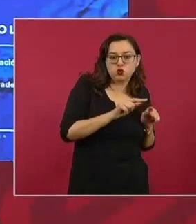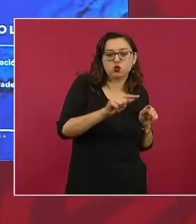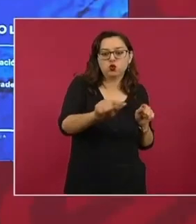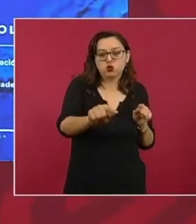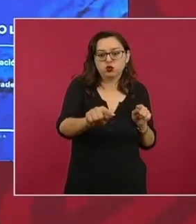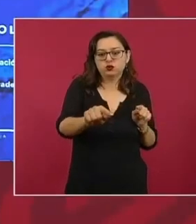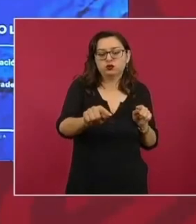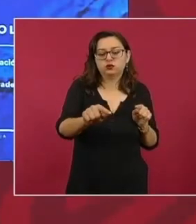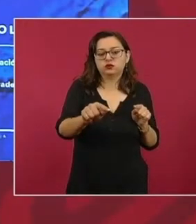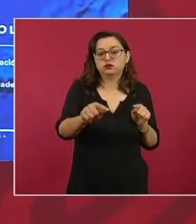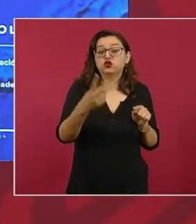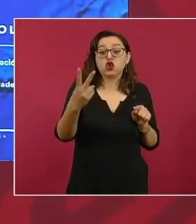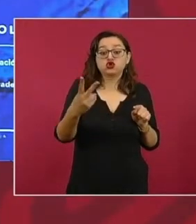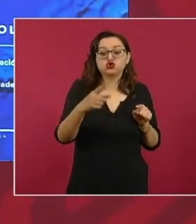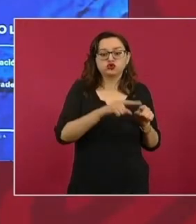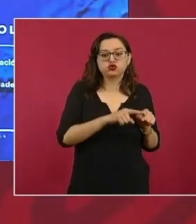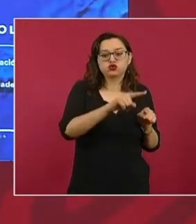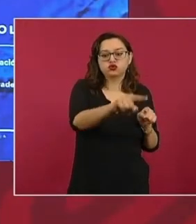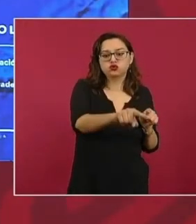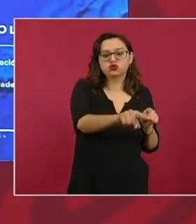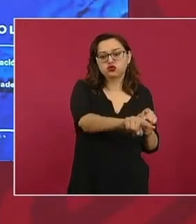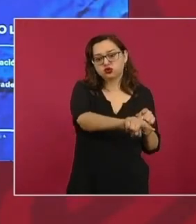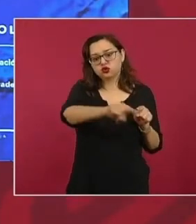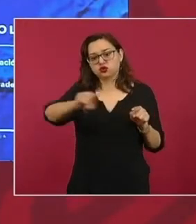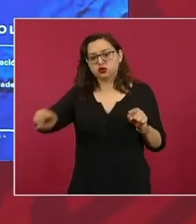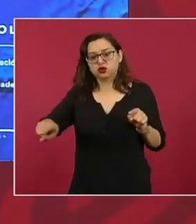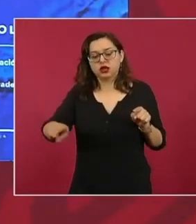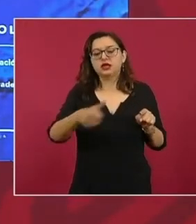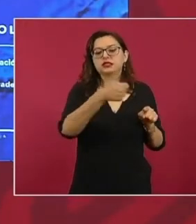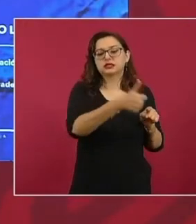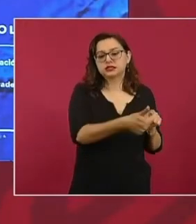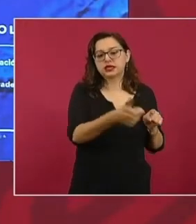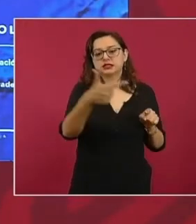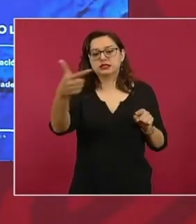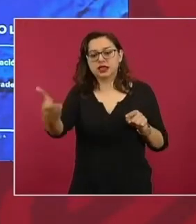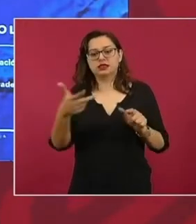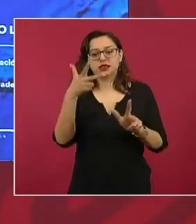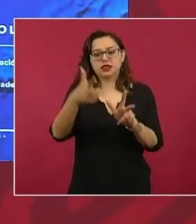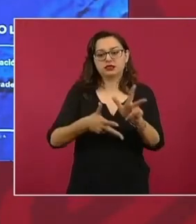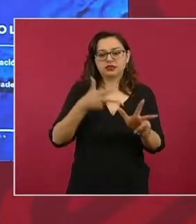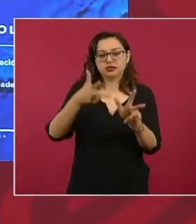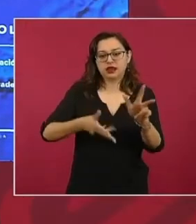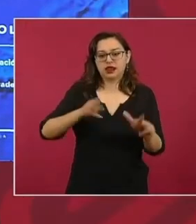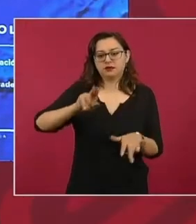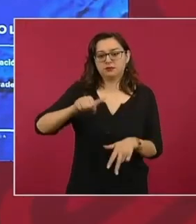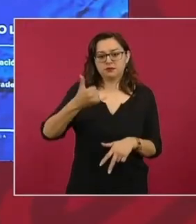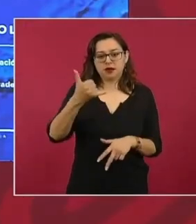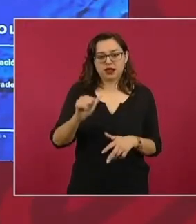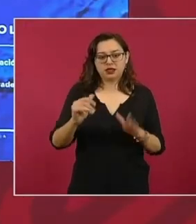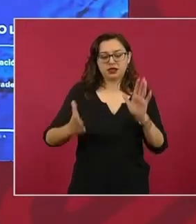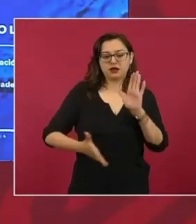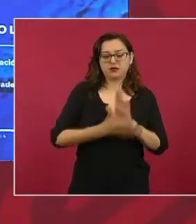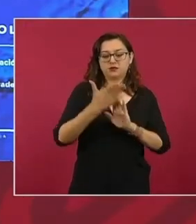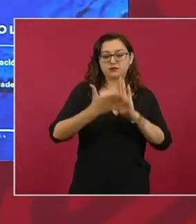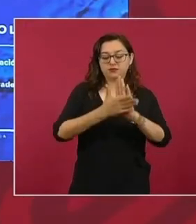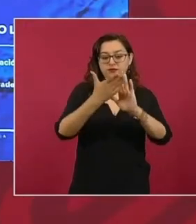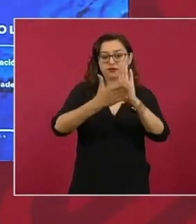hasta Tulum. Son dos, el tramo 6 y el tramo 7 del tren